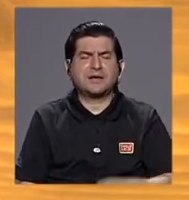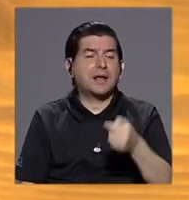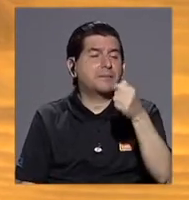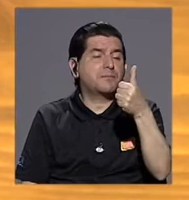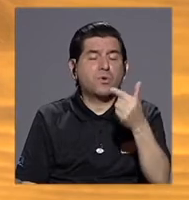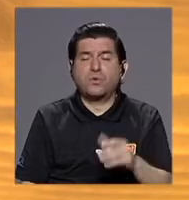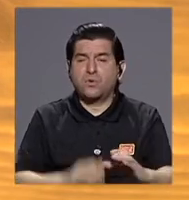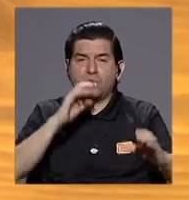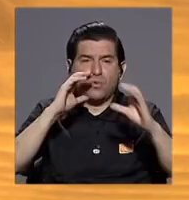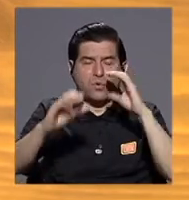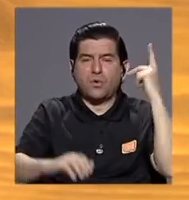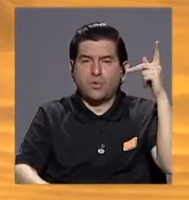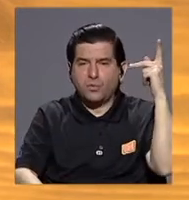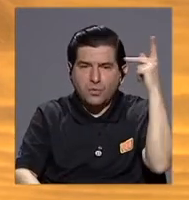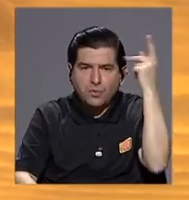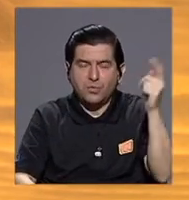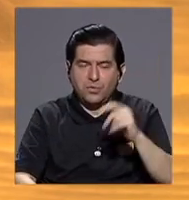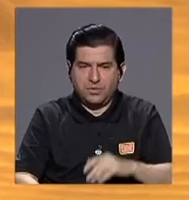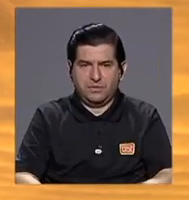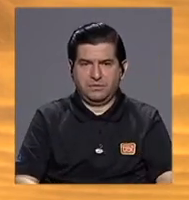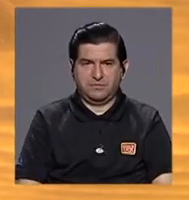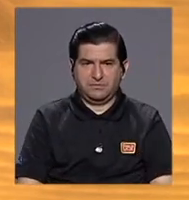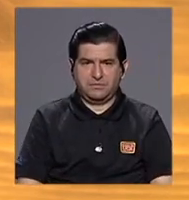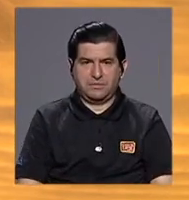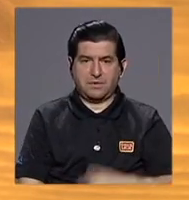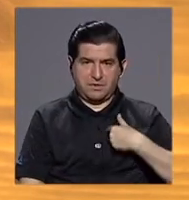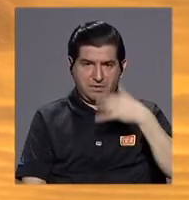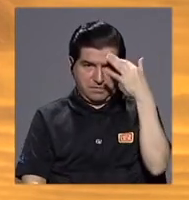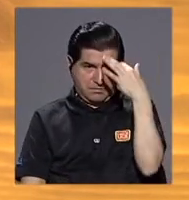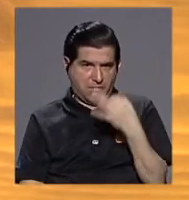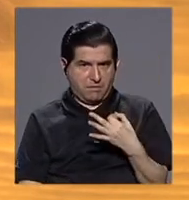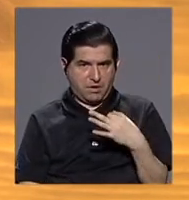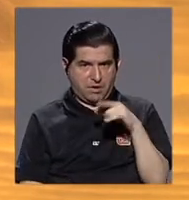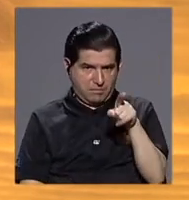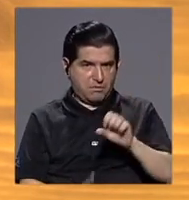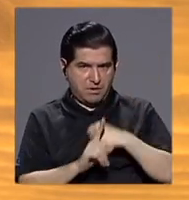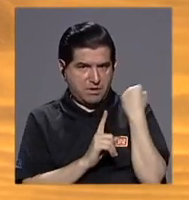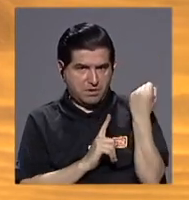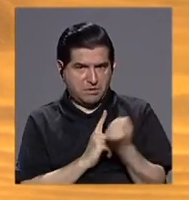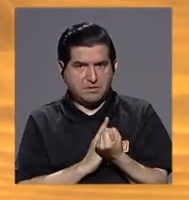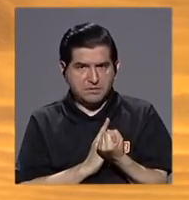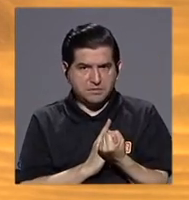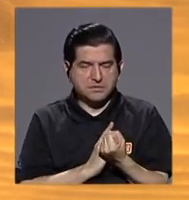en comunicación política. Y me parece que eso